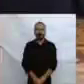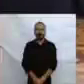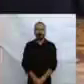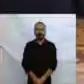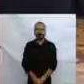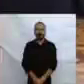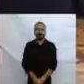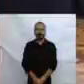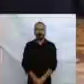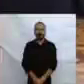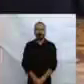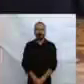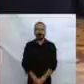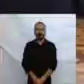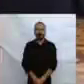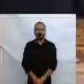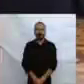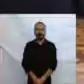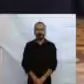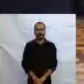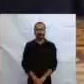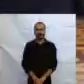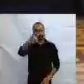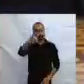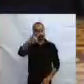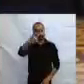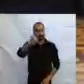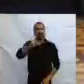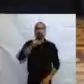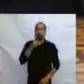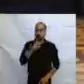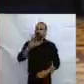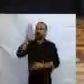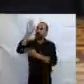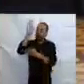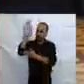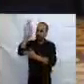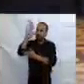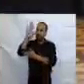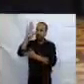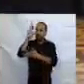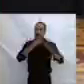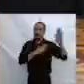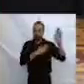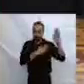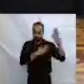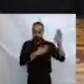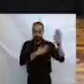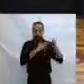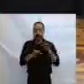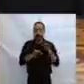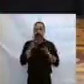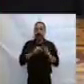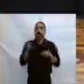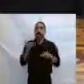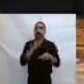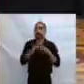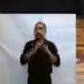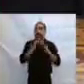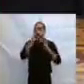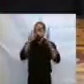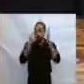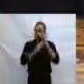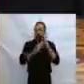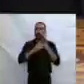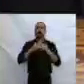Ciudadana Araceli Cacelín Espinosa, protesta a cumplir y hacer cumplir la Constitución